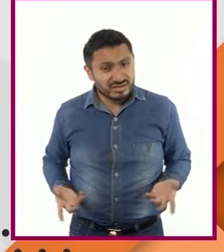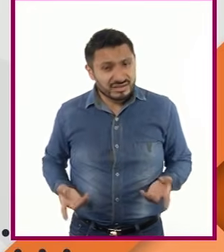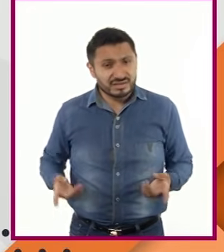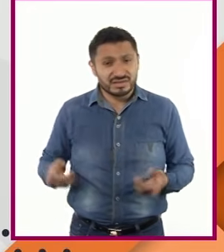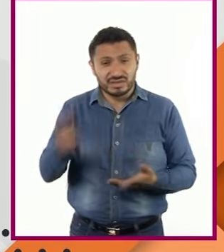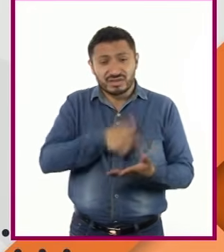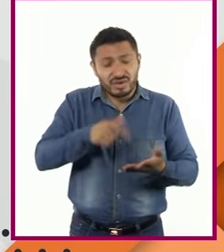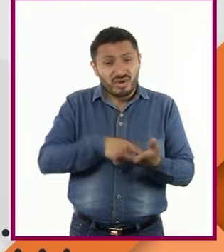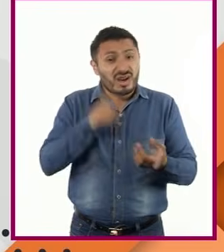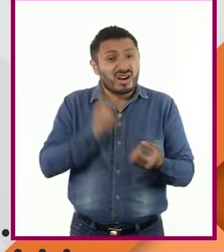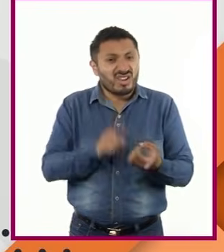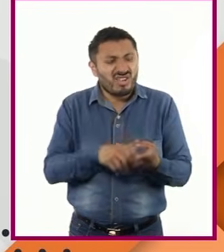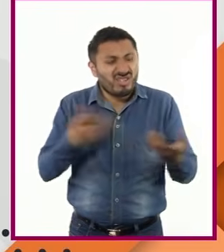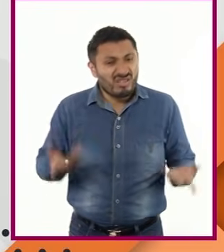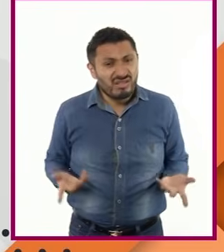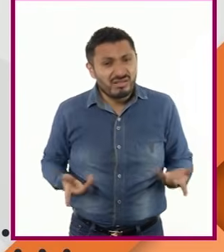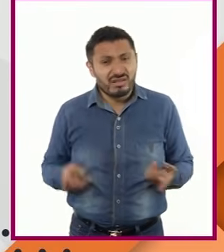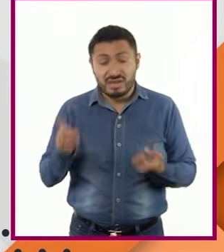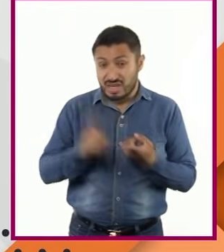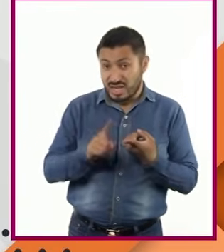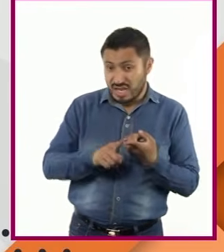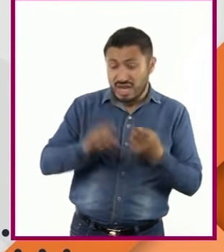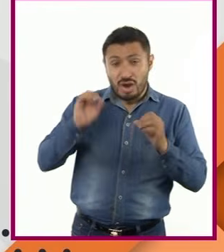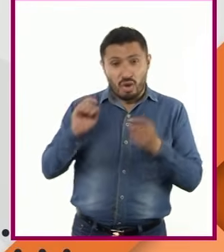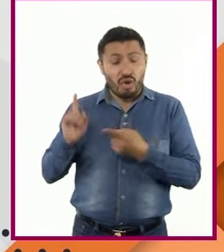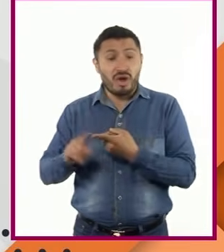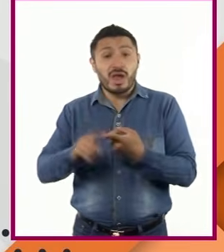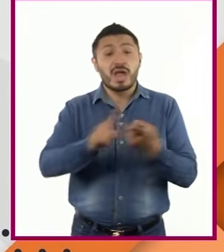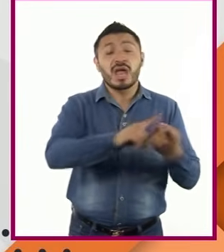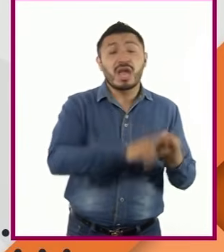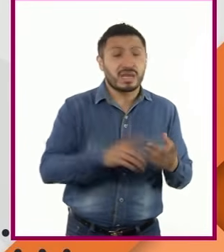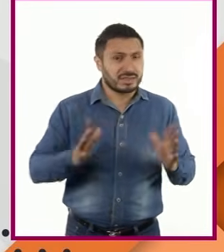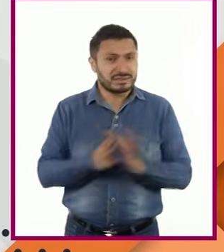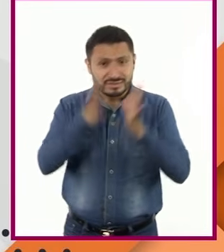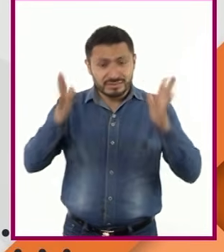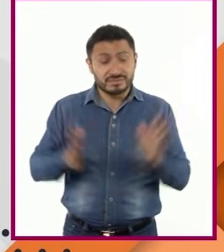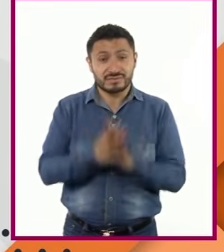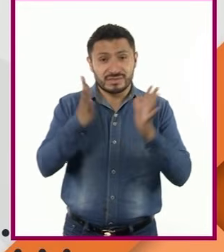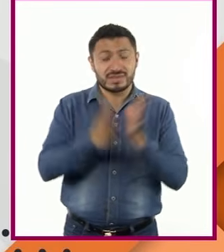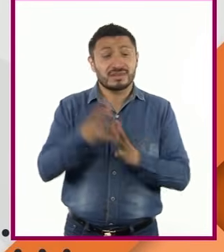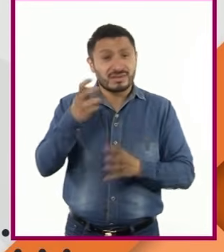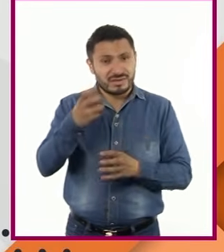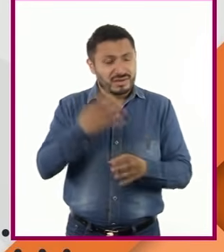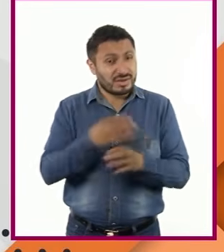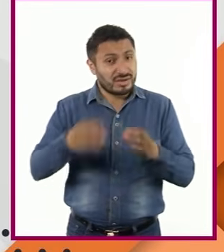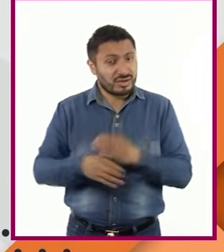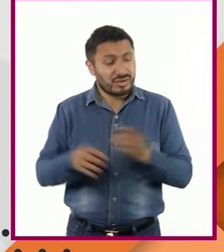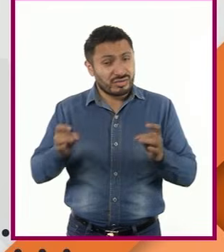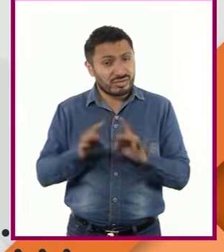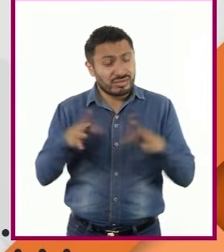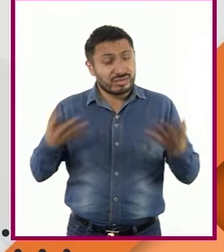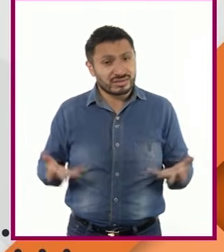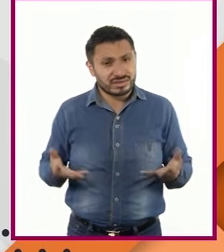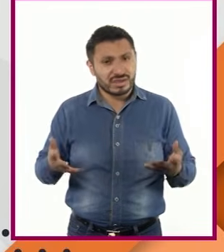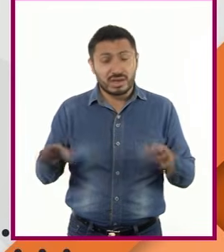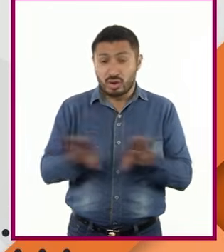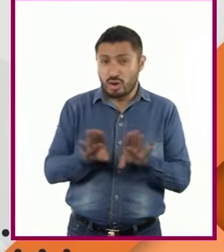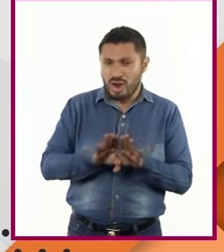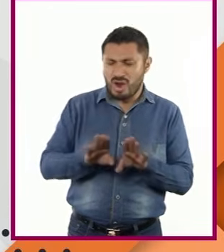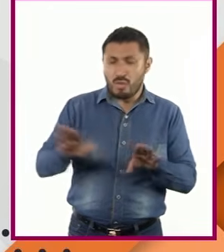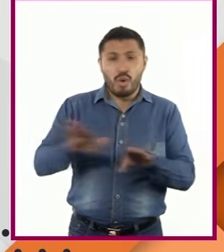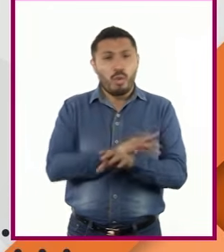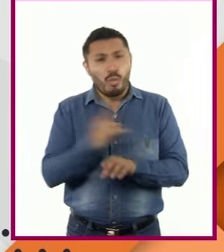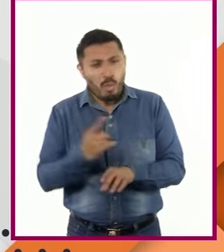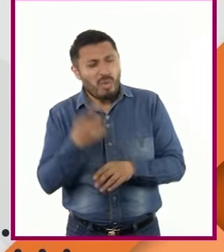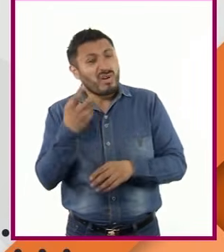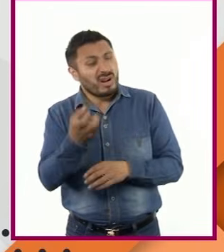lugar? ¿Quién o quiénes participaron en los hechos? ¿Cómo y por qué pasó?